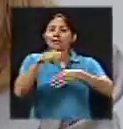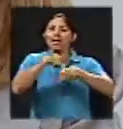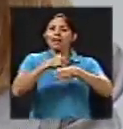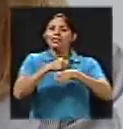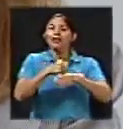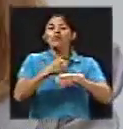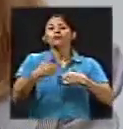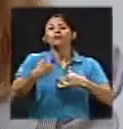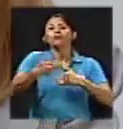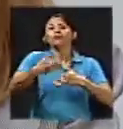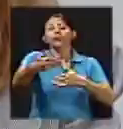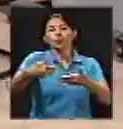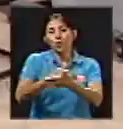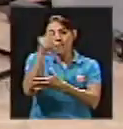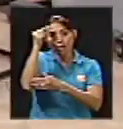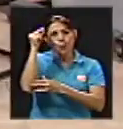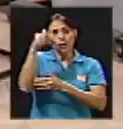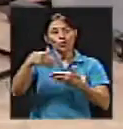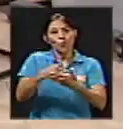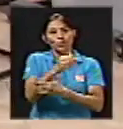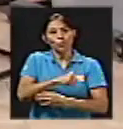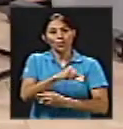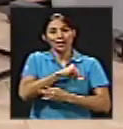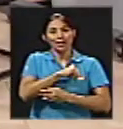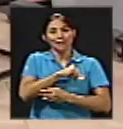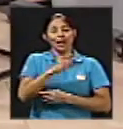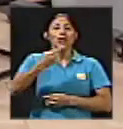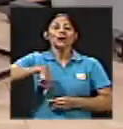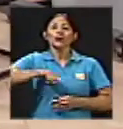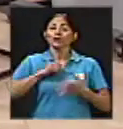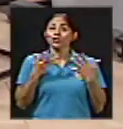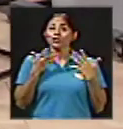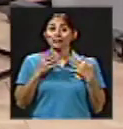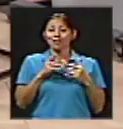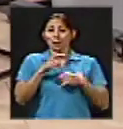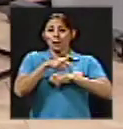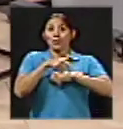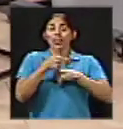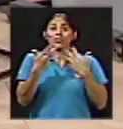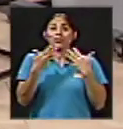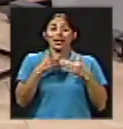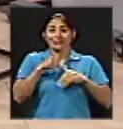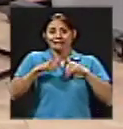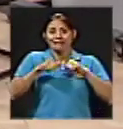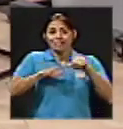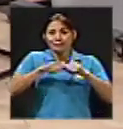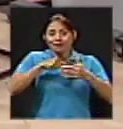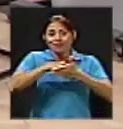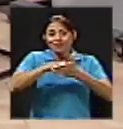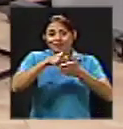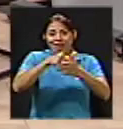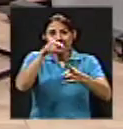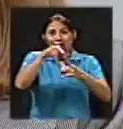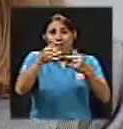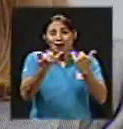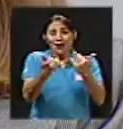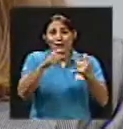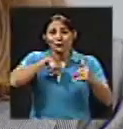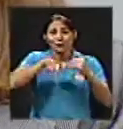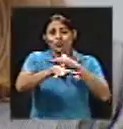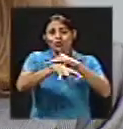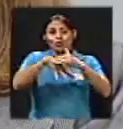nueva administración, a las nuevas autoridades. Nosotros llegamos a la línea de salida y hubo que hacer un gran esfuerzo por llegar allí, pero ahora de aquí en